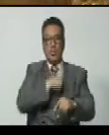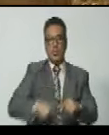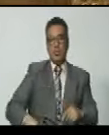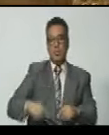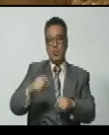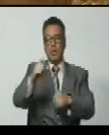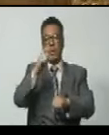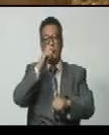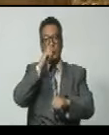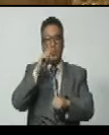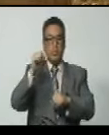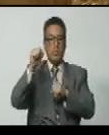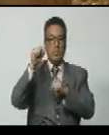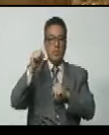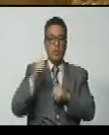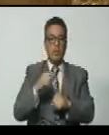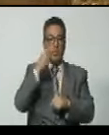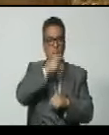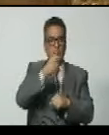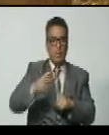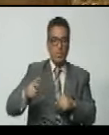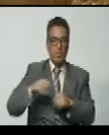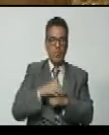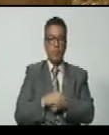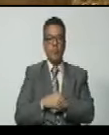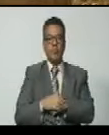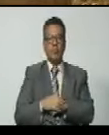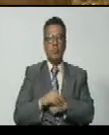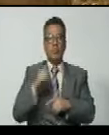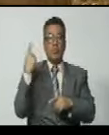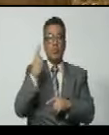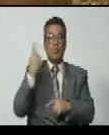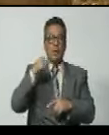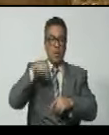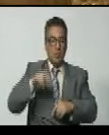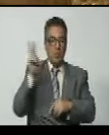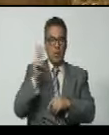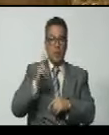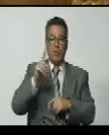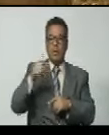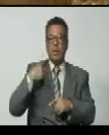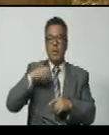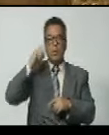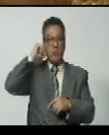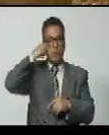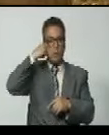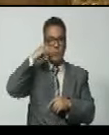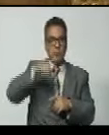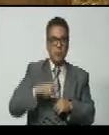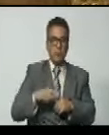obrero, a nuestro presidente pueblo, Nicolás Maduro. Solo en Venezuela debemos